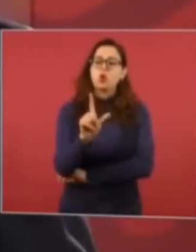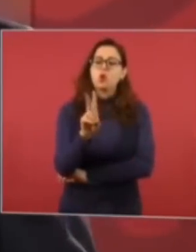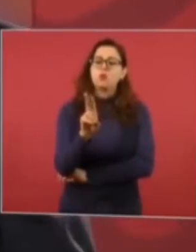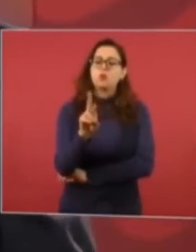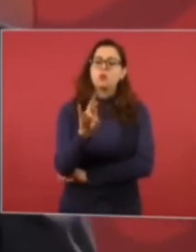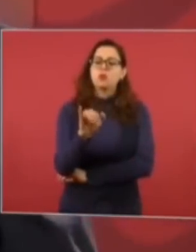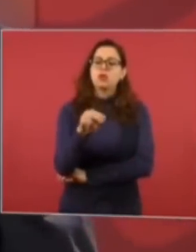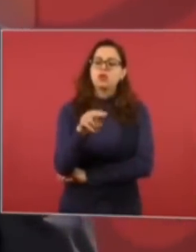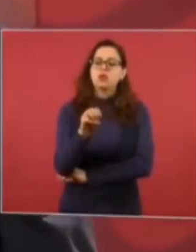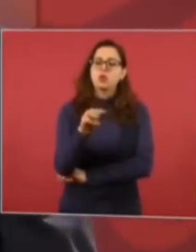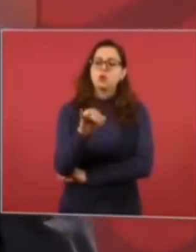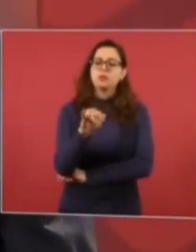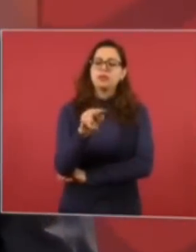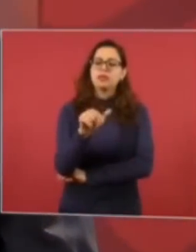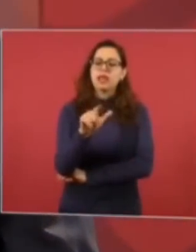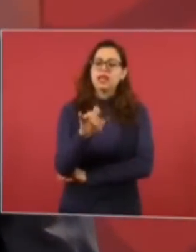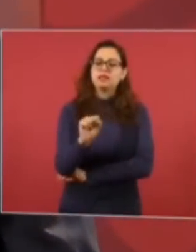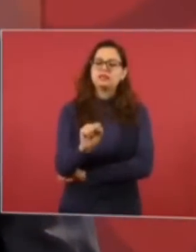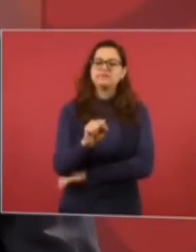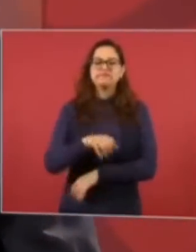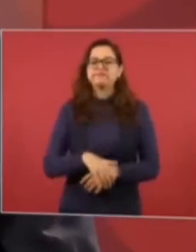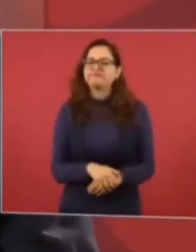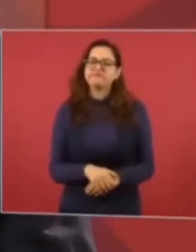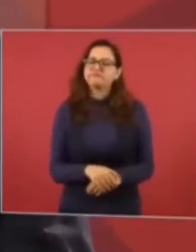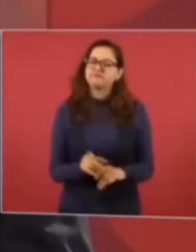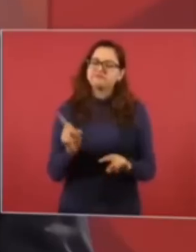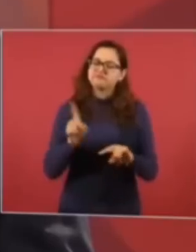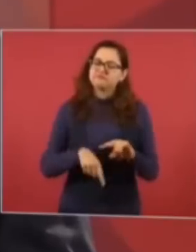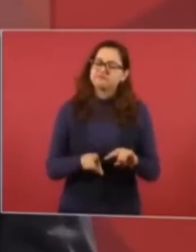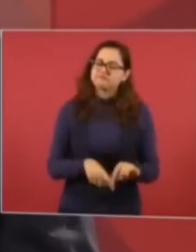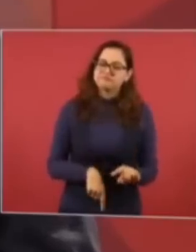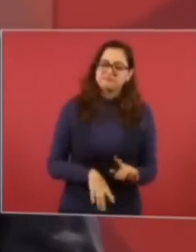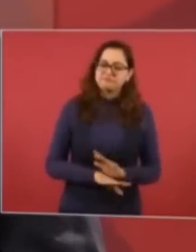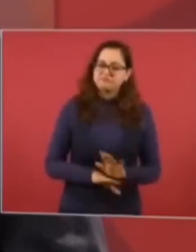que en vez de 500 sean 300